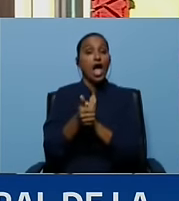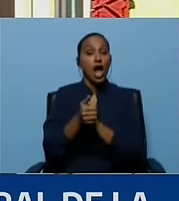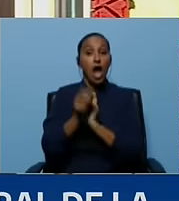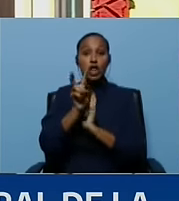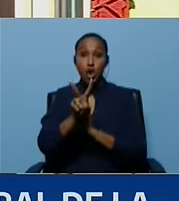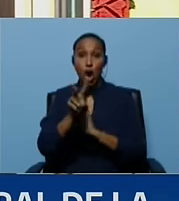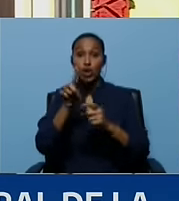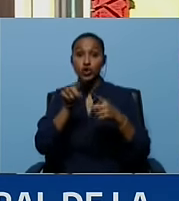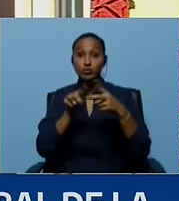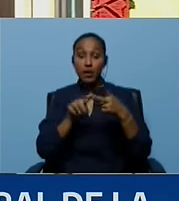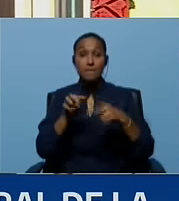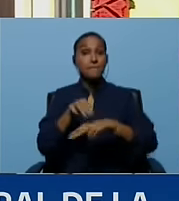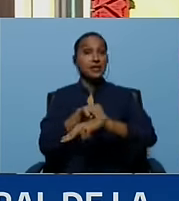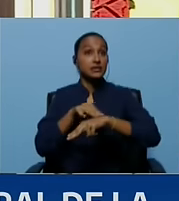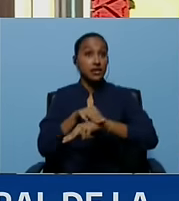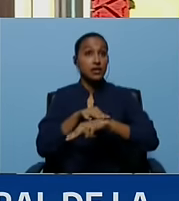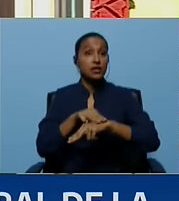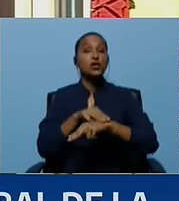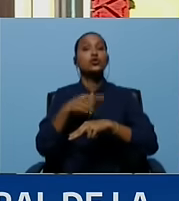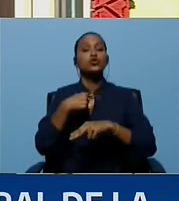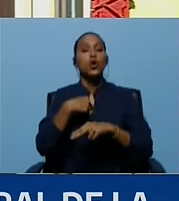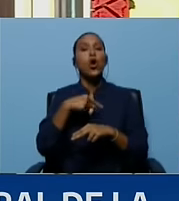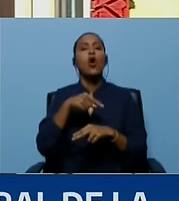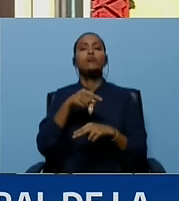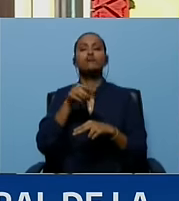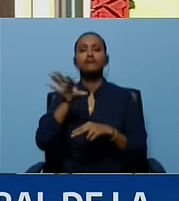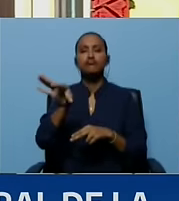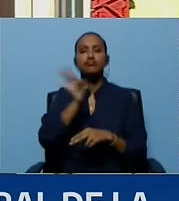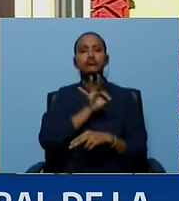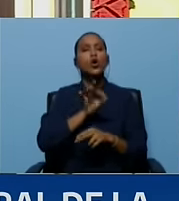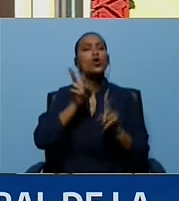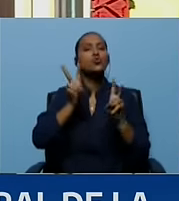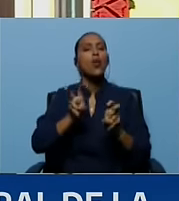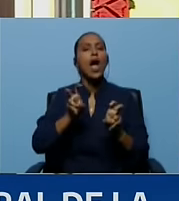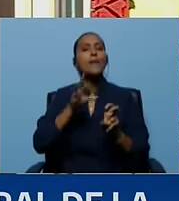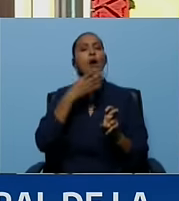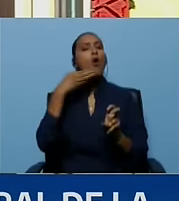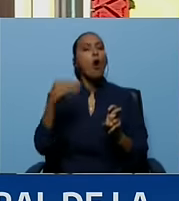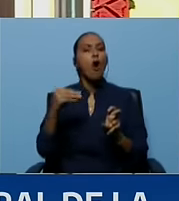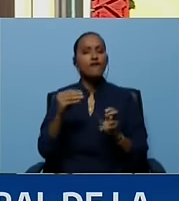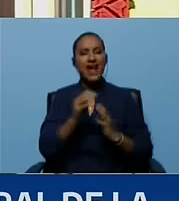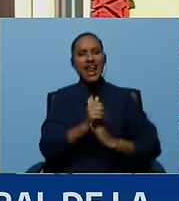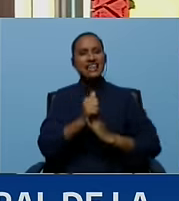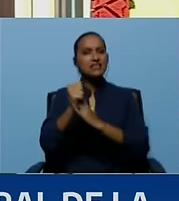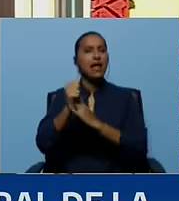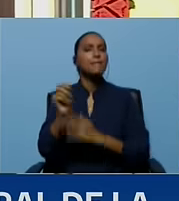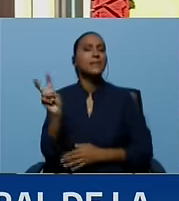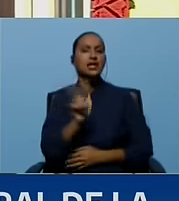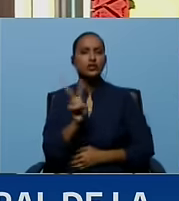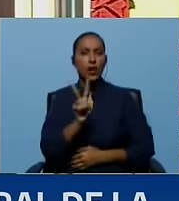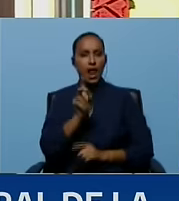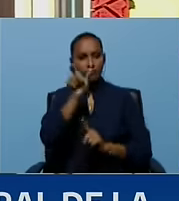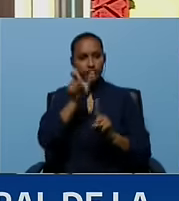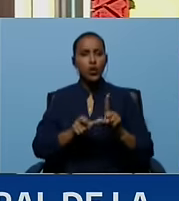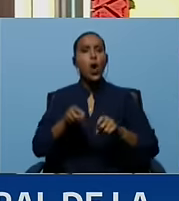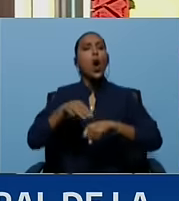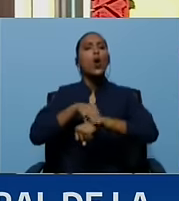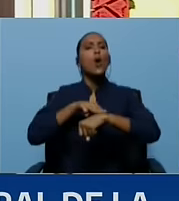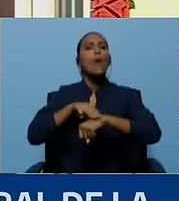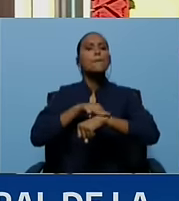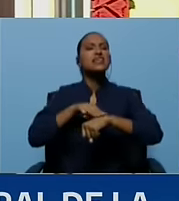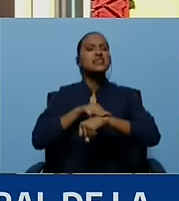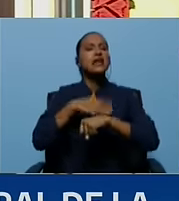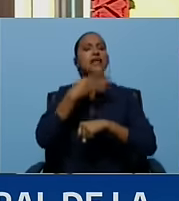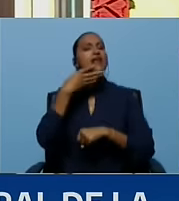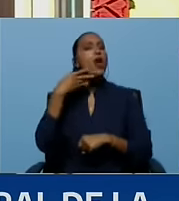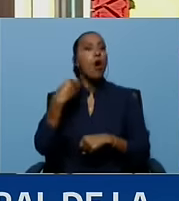he decidido entonces nombrar una nueva joven líder venezolana como ministra para la juventud.